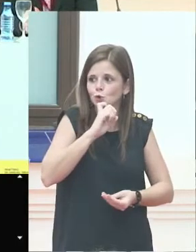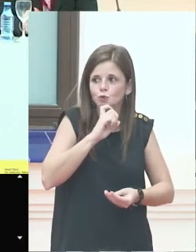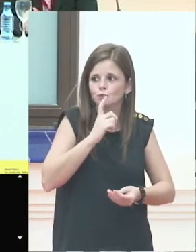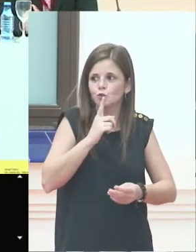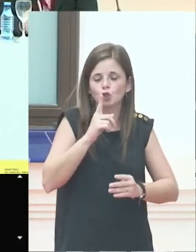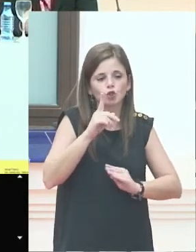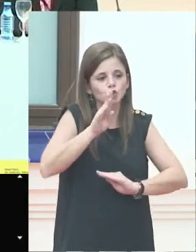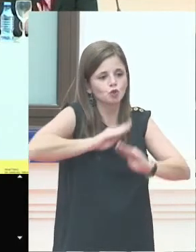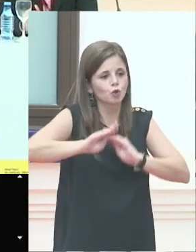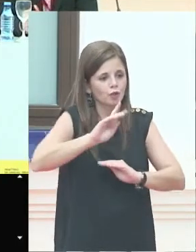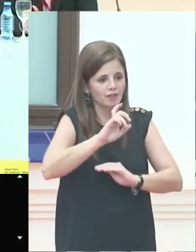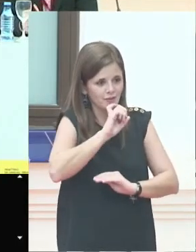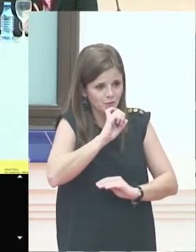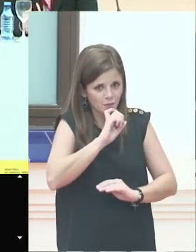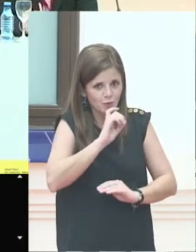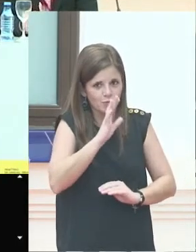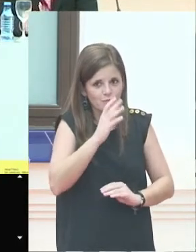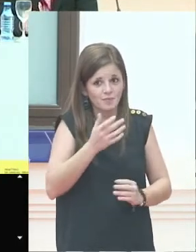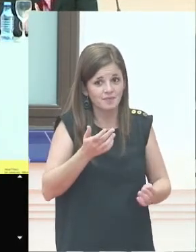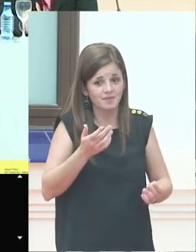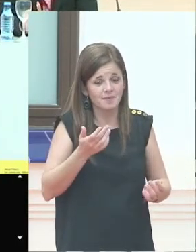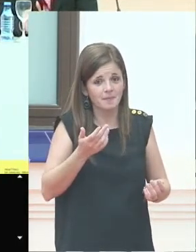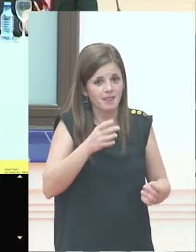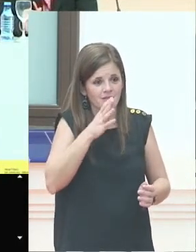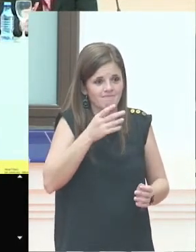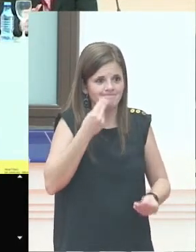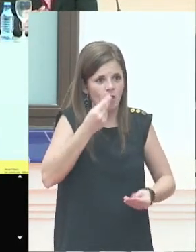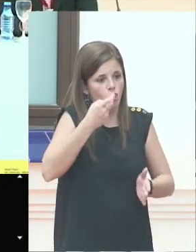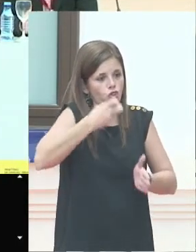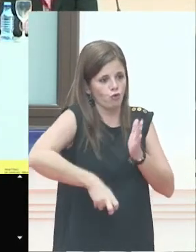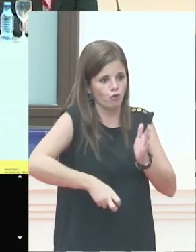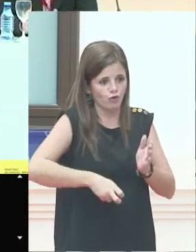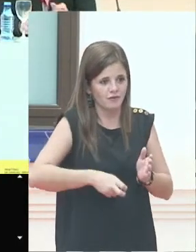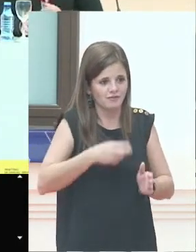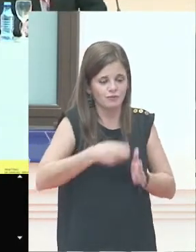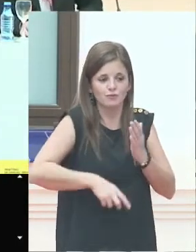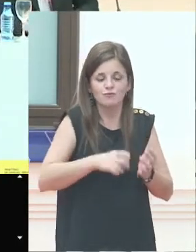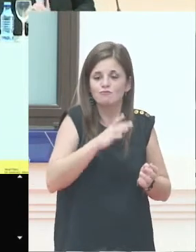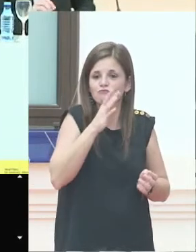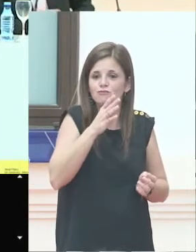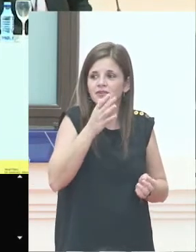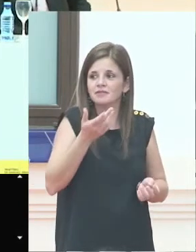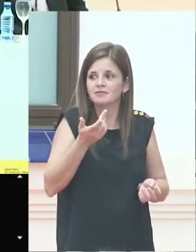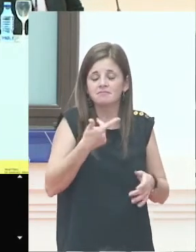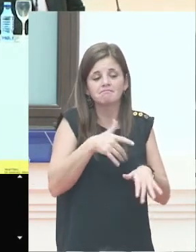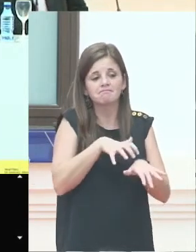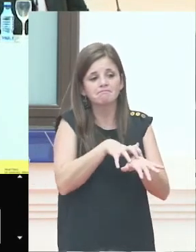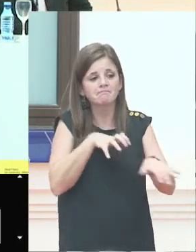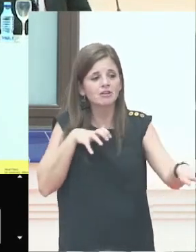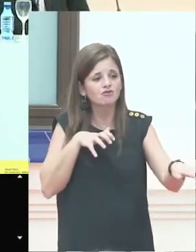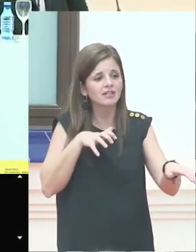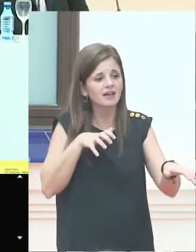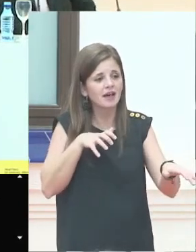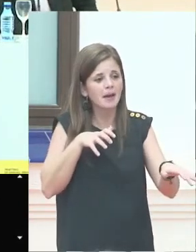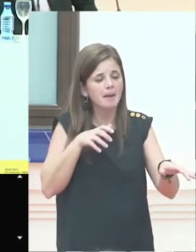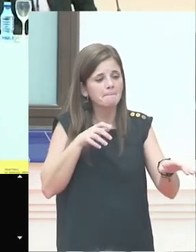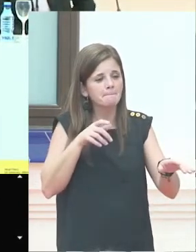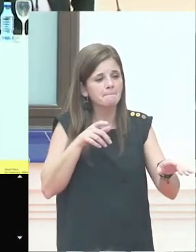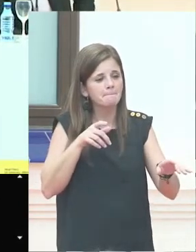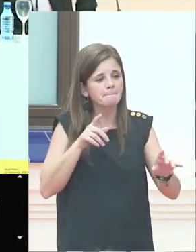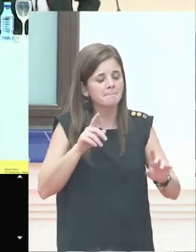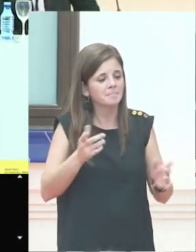meses de transición, que la verdad es que se han sido duros, porque cuando la mayoría de las previsiones de cloud son que